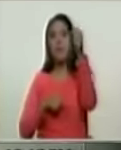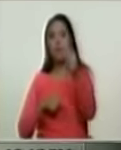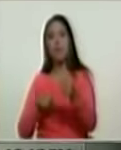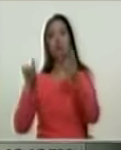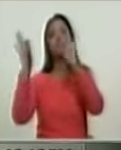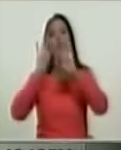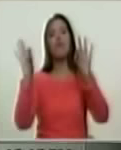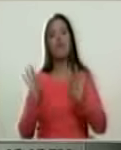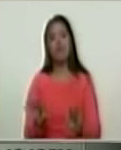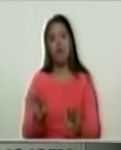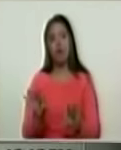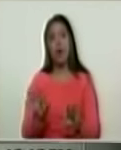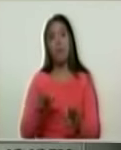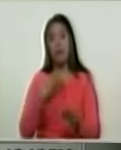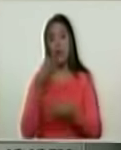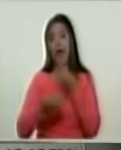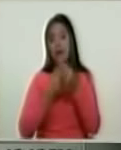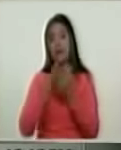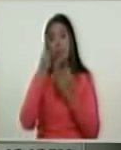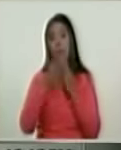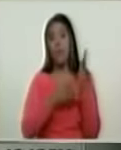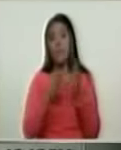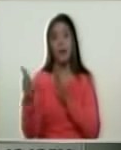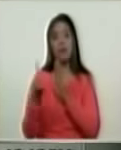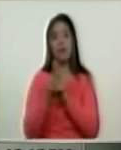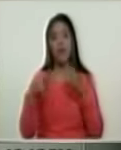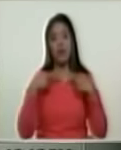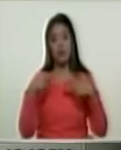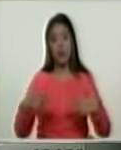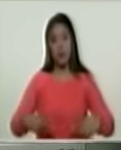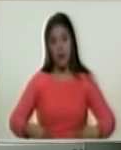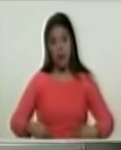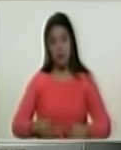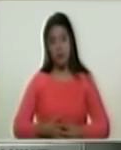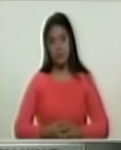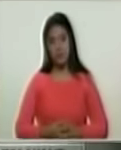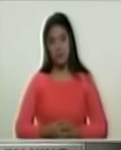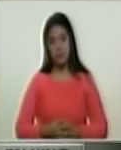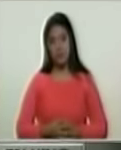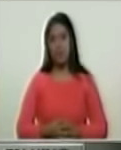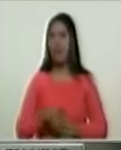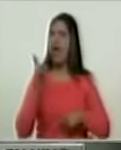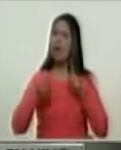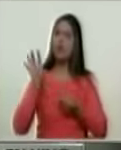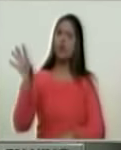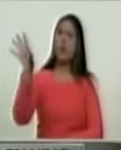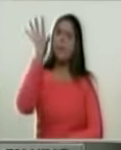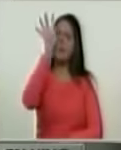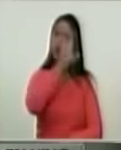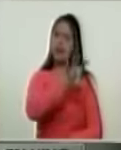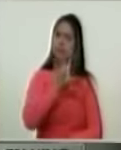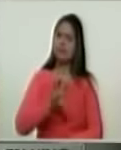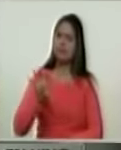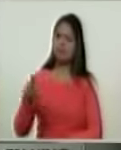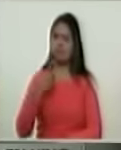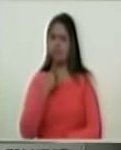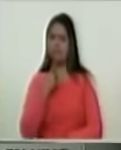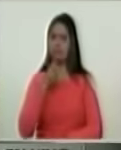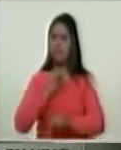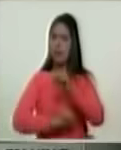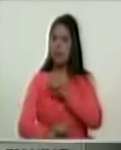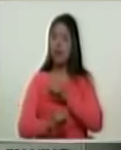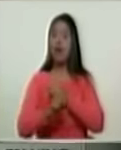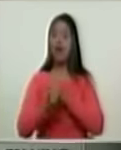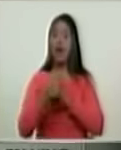método para hacer los planes de derechos humanos. Y los países muchas veces a la defensiva cumplen con